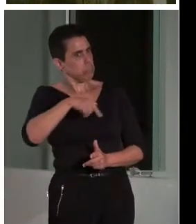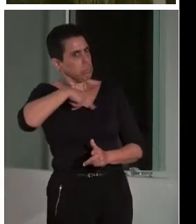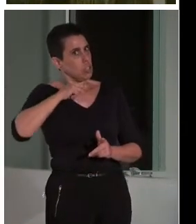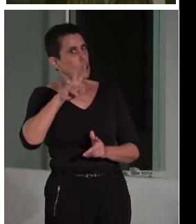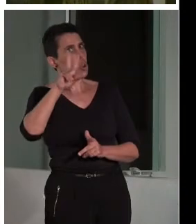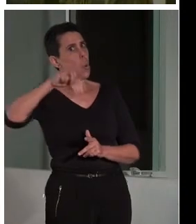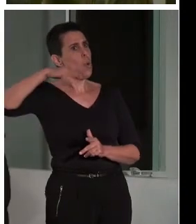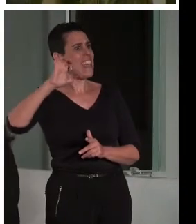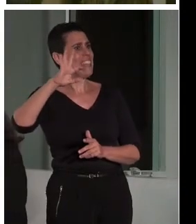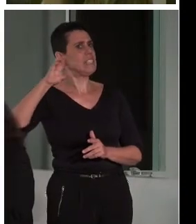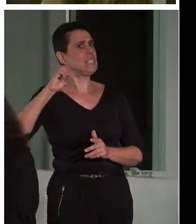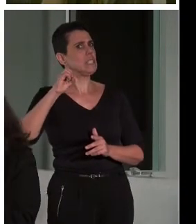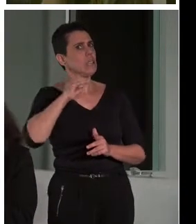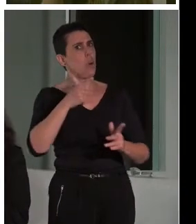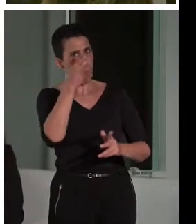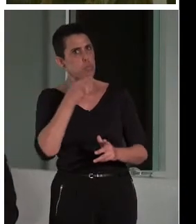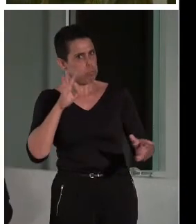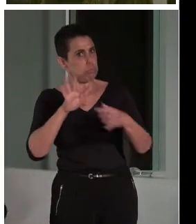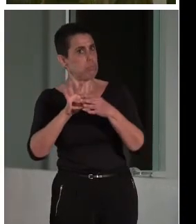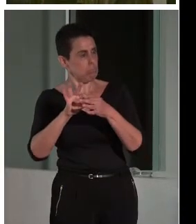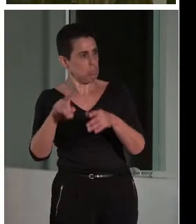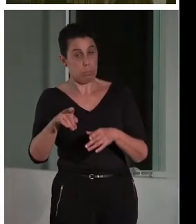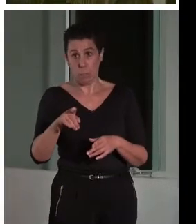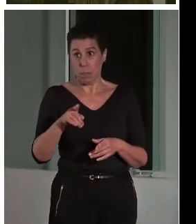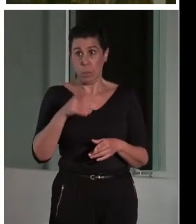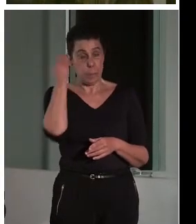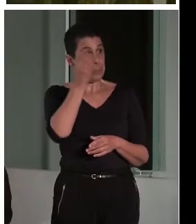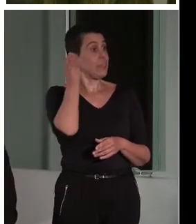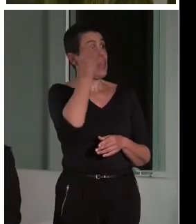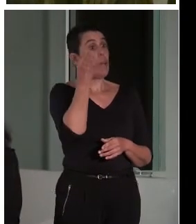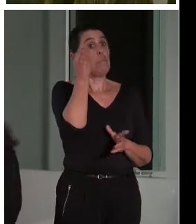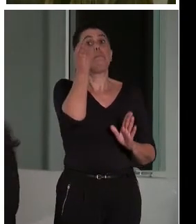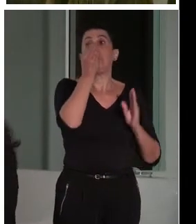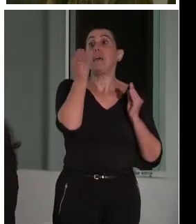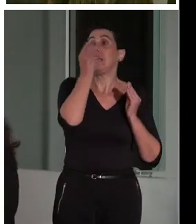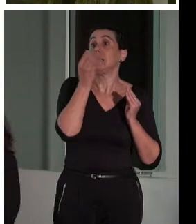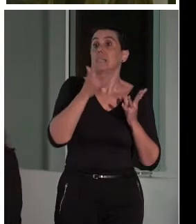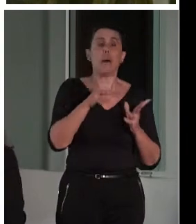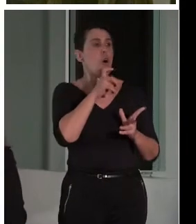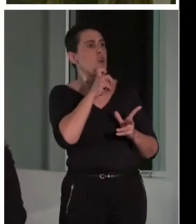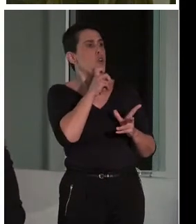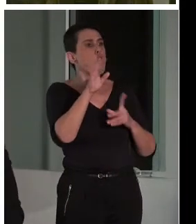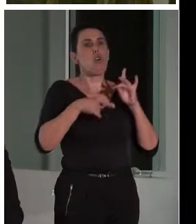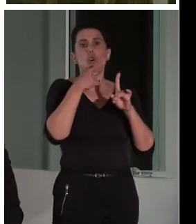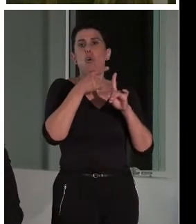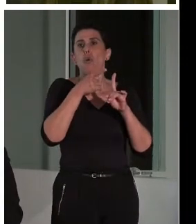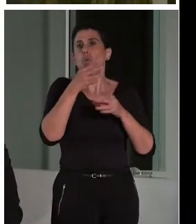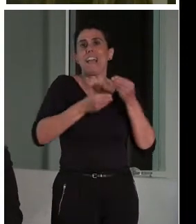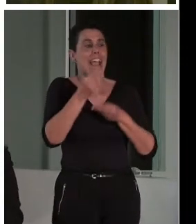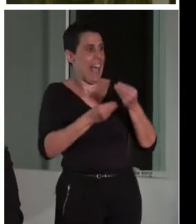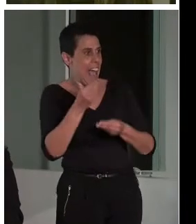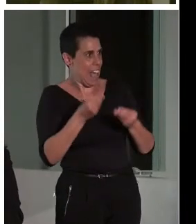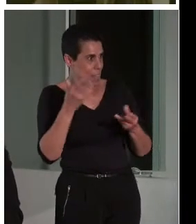reconocido entonces nos parecía importante nosotros pensamos en que podemos ser útiles pero también es muy bueno saber